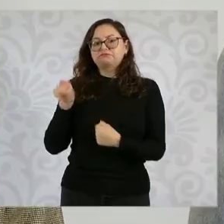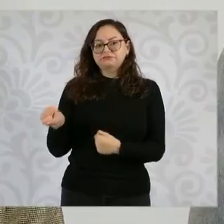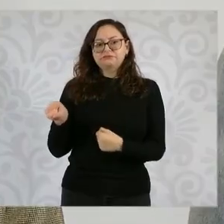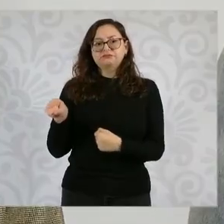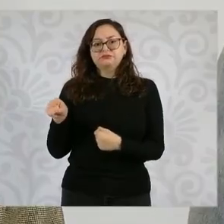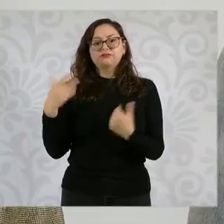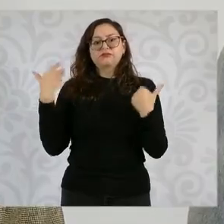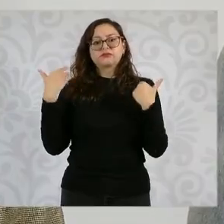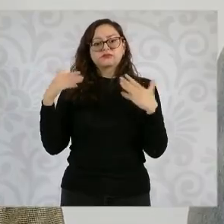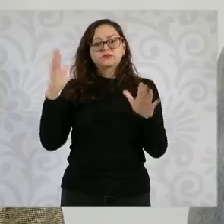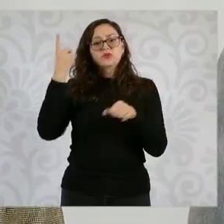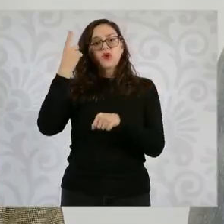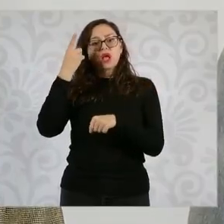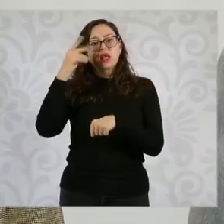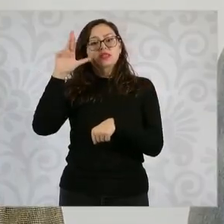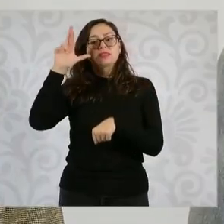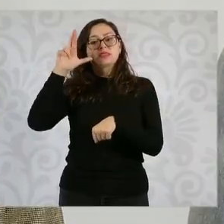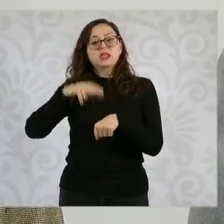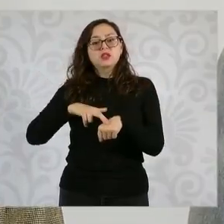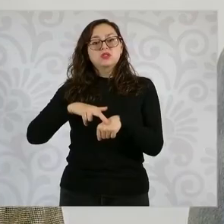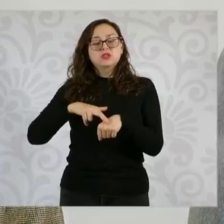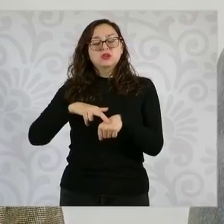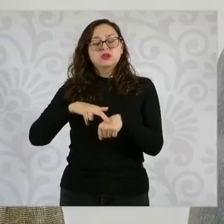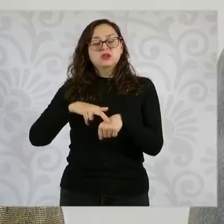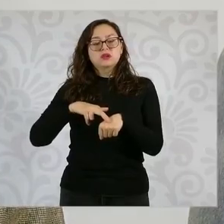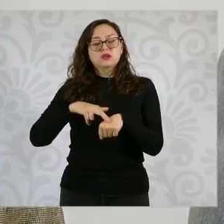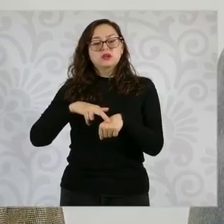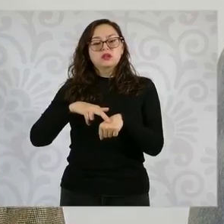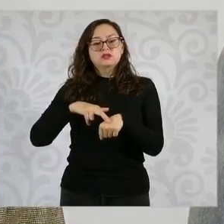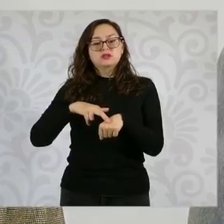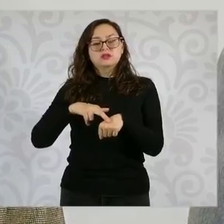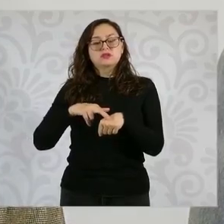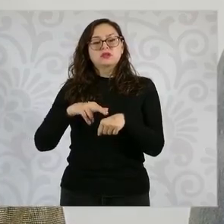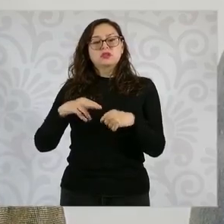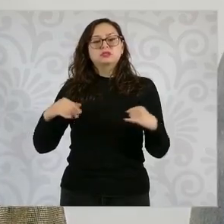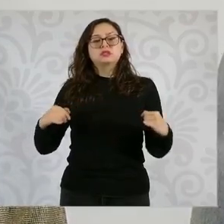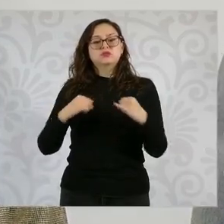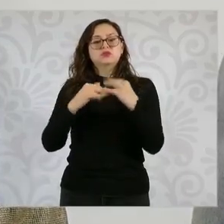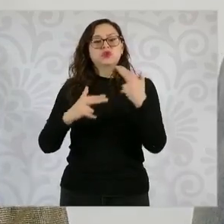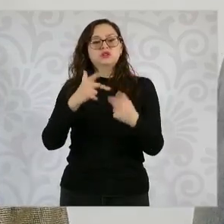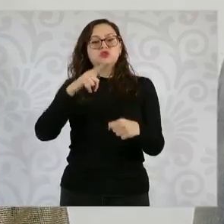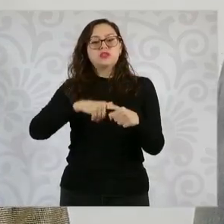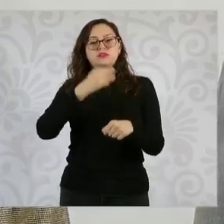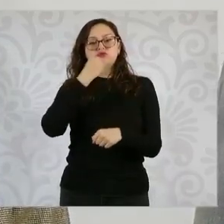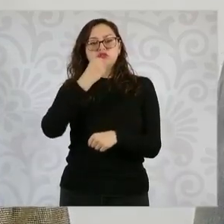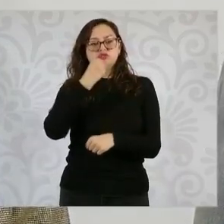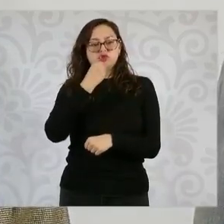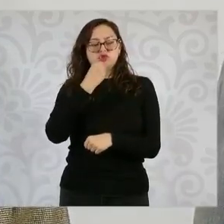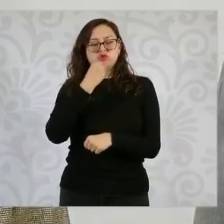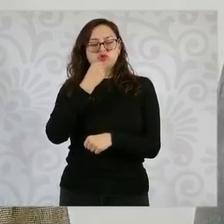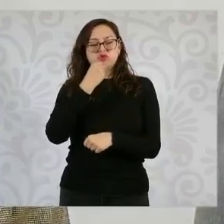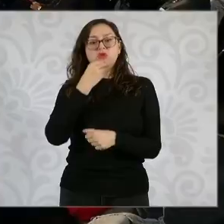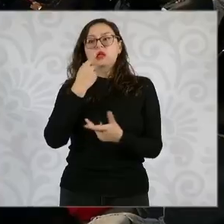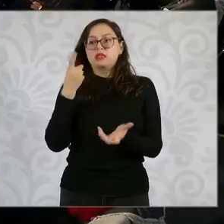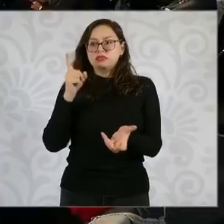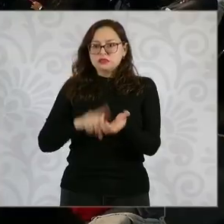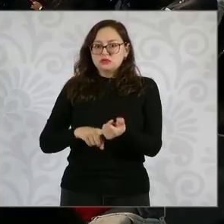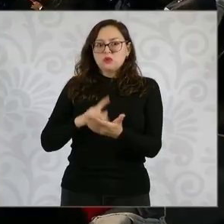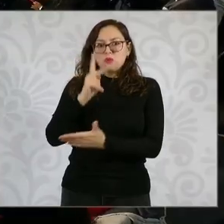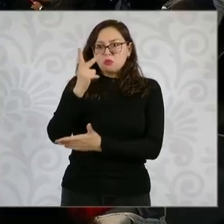director del Instituto Nacional de Nutrición. Y ahí hay un programa